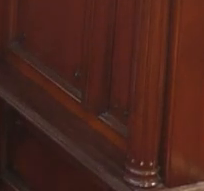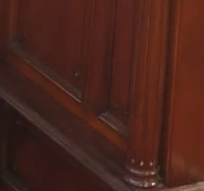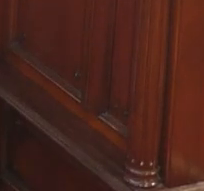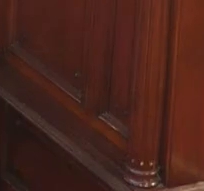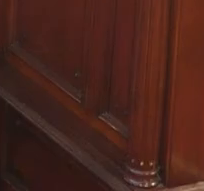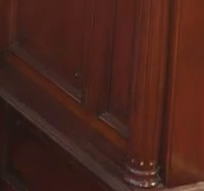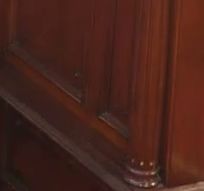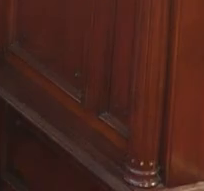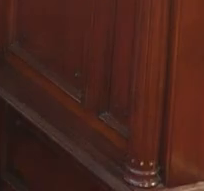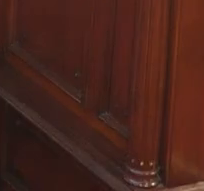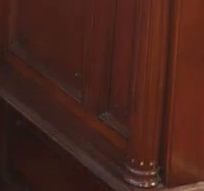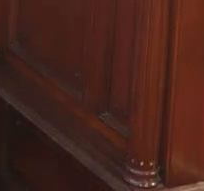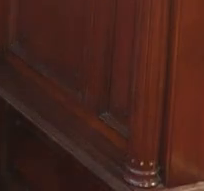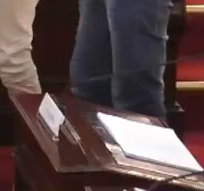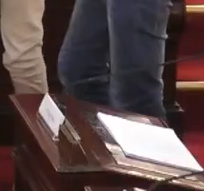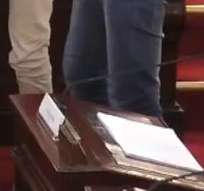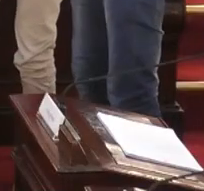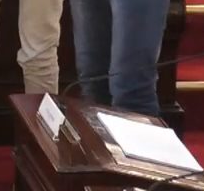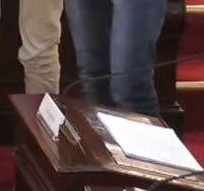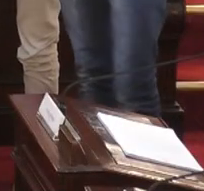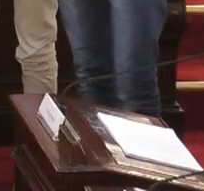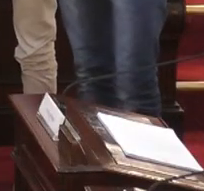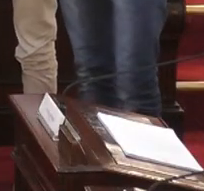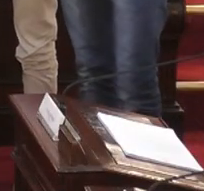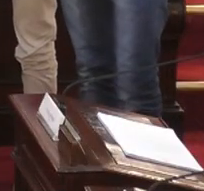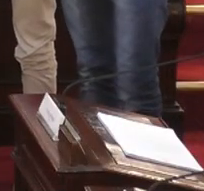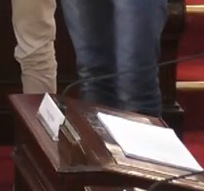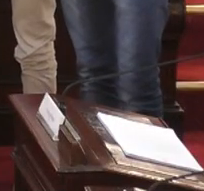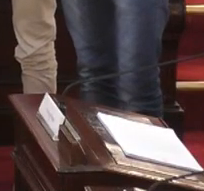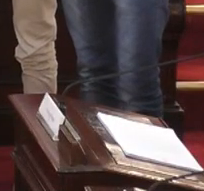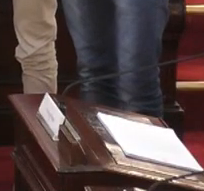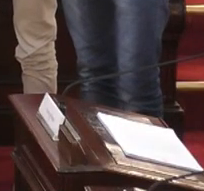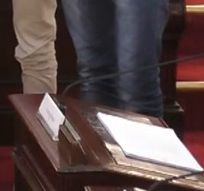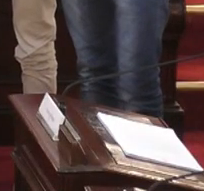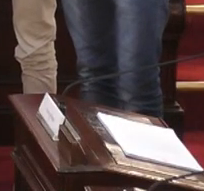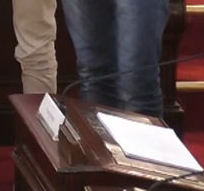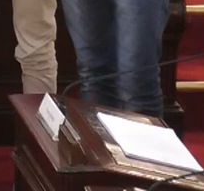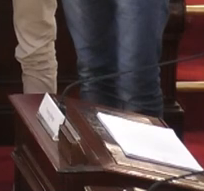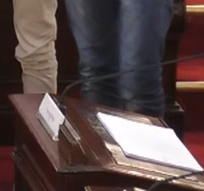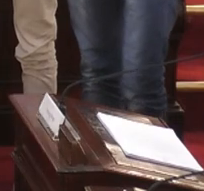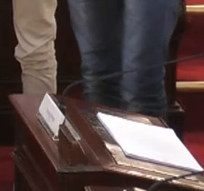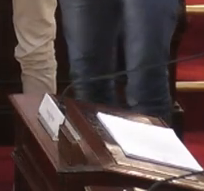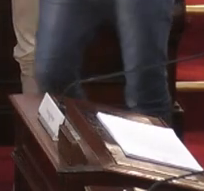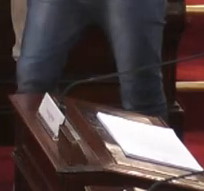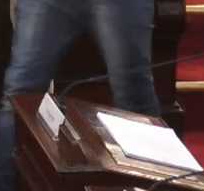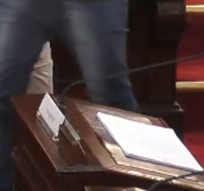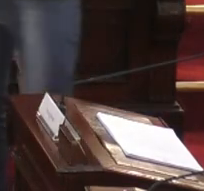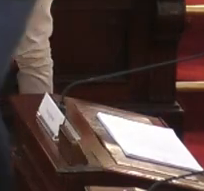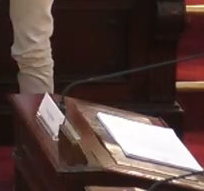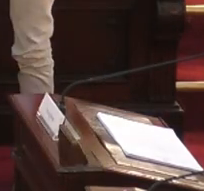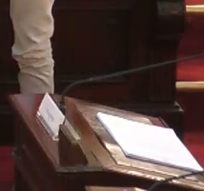listas. Bueno, menos mal. Diputado Lucas Altamirano.